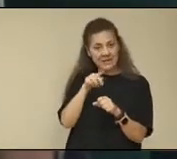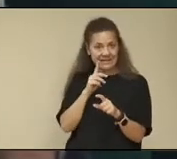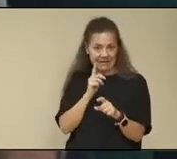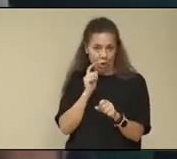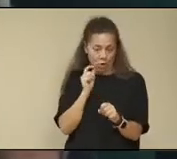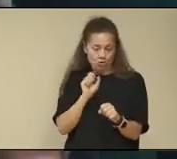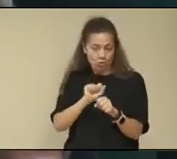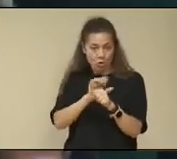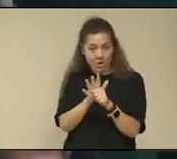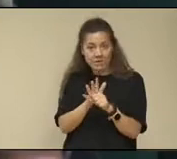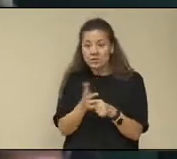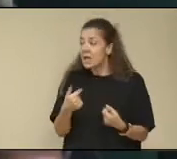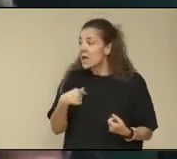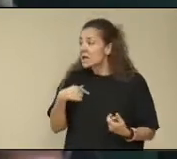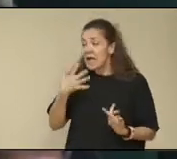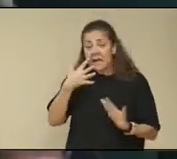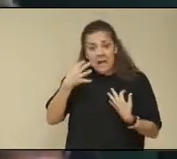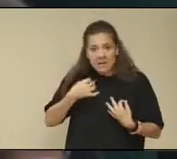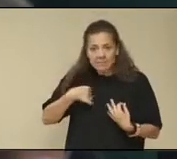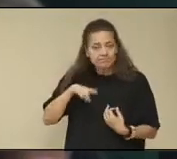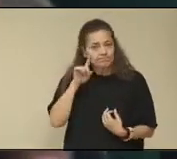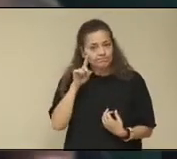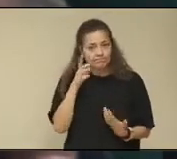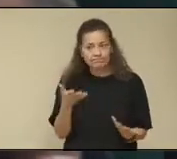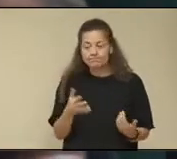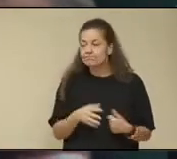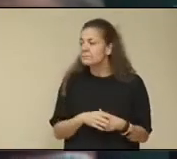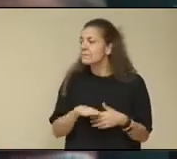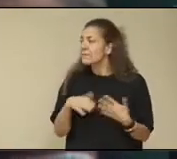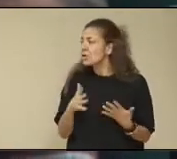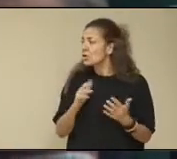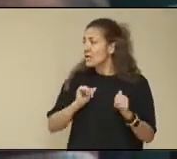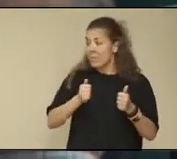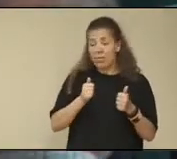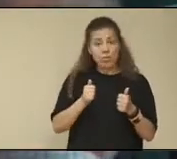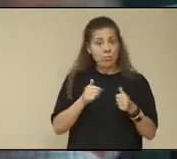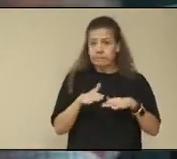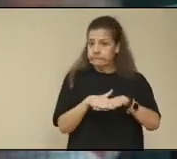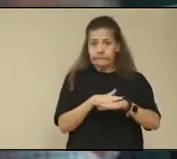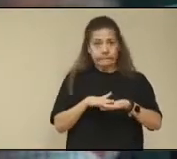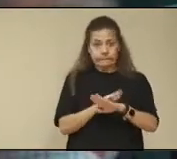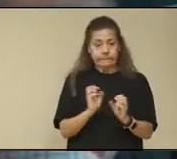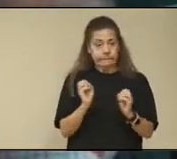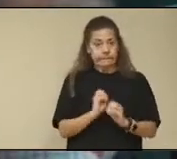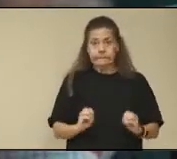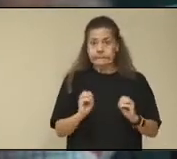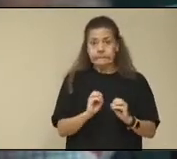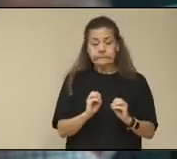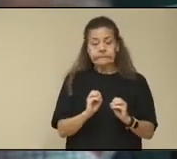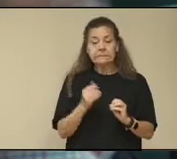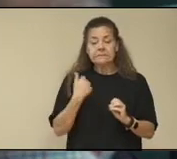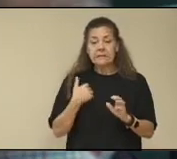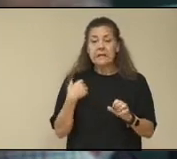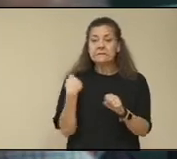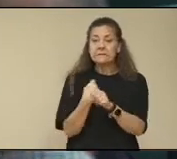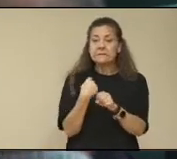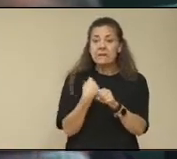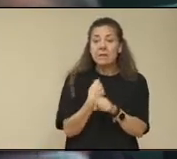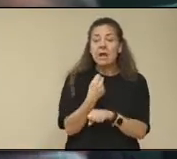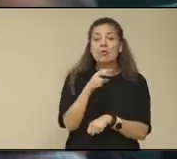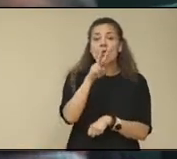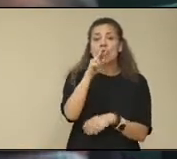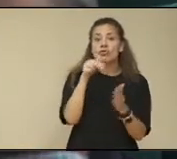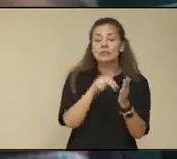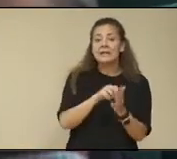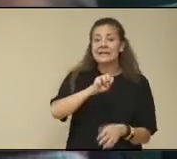estamos desnudos en aquella época de vacunas. Entonces empezó todo de cero y vosotros llevabais ya trabajando desde el 2013,